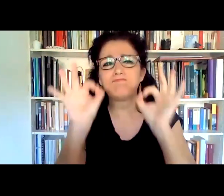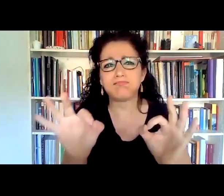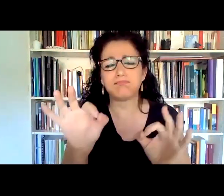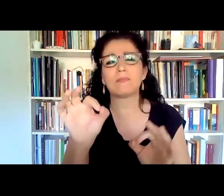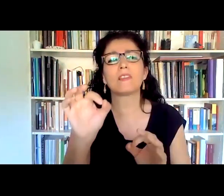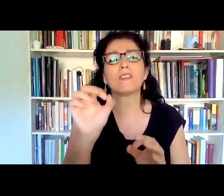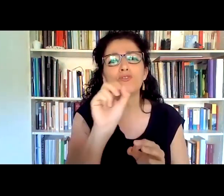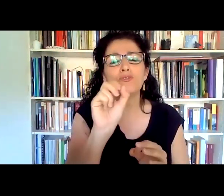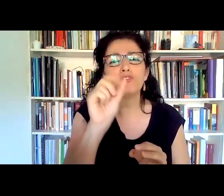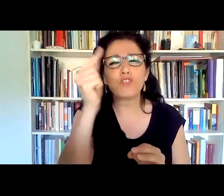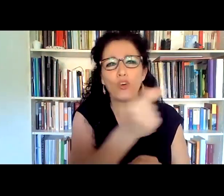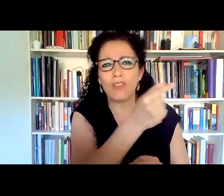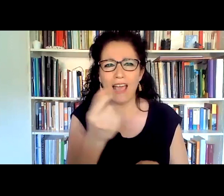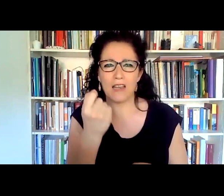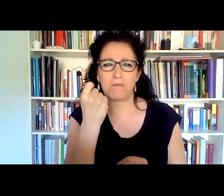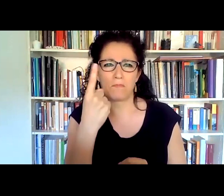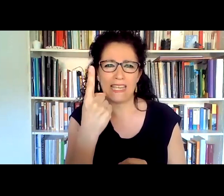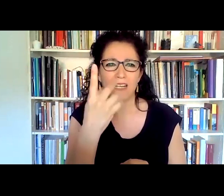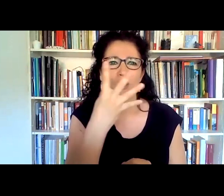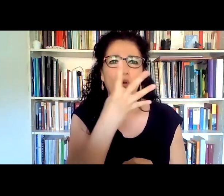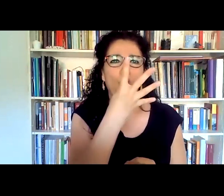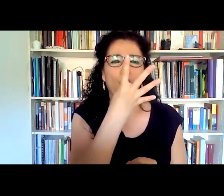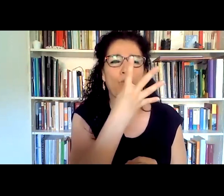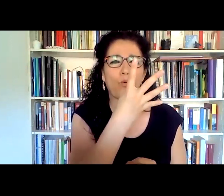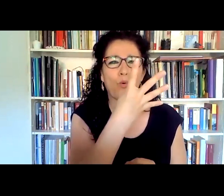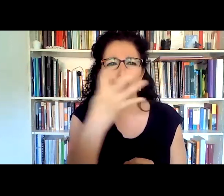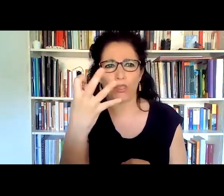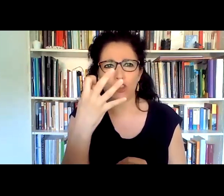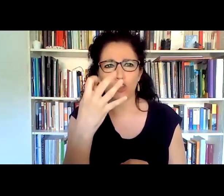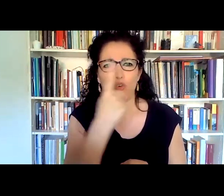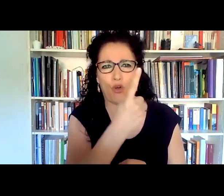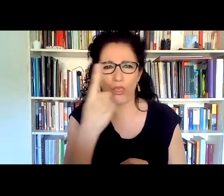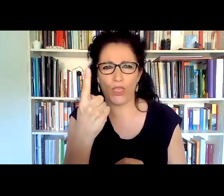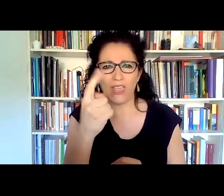través de la escala creada. Todo ello dio como resultado